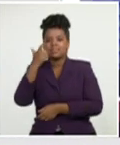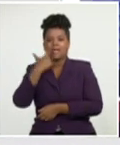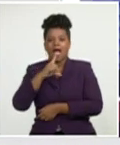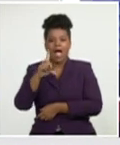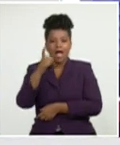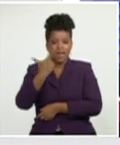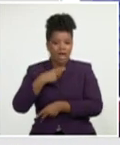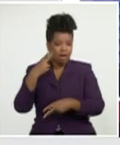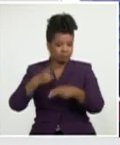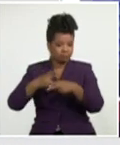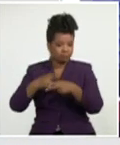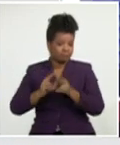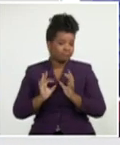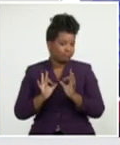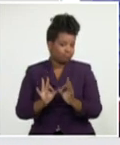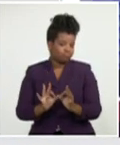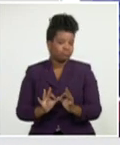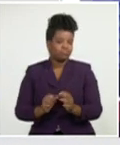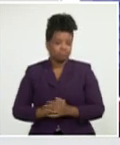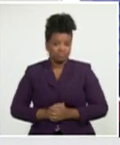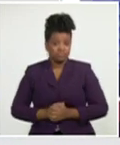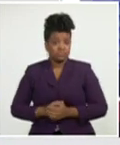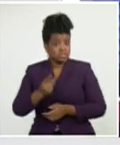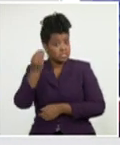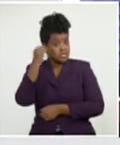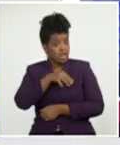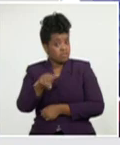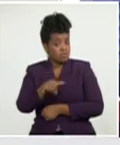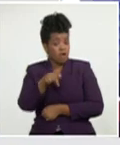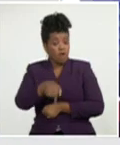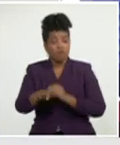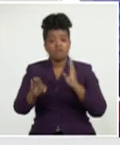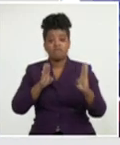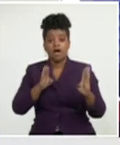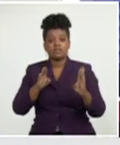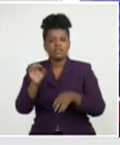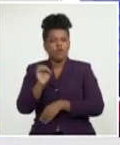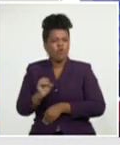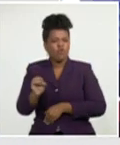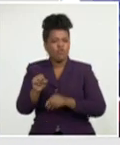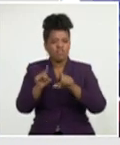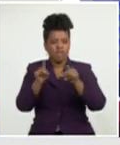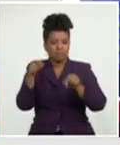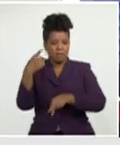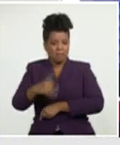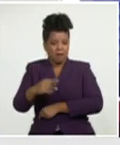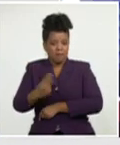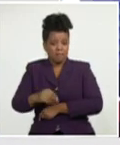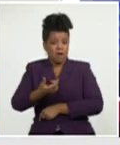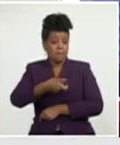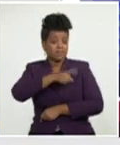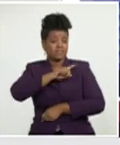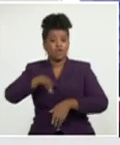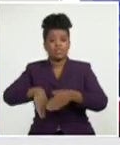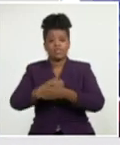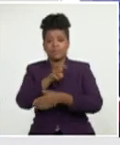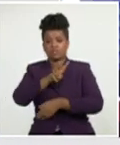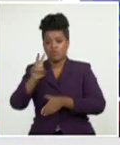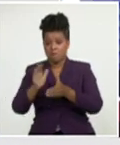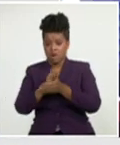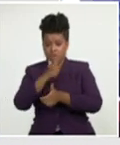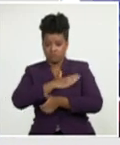Genética y Biotecnología, que usted sabe que también se encuentra en el oriente del país. Y es que desde el pasado 22 de marzo, en las provincias